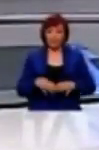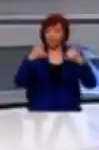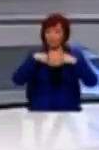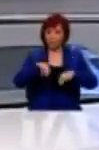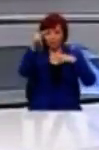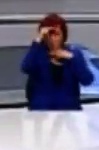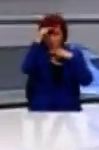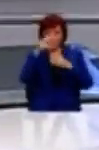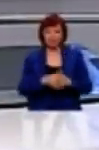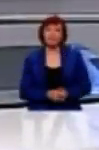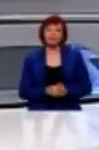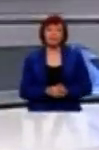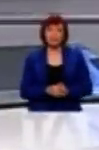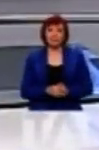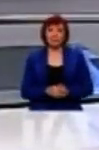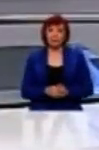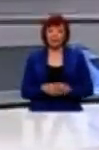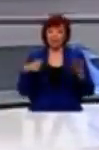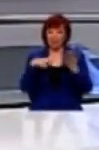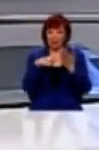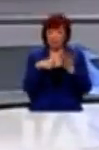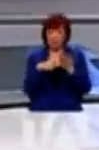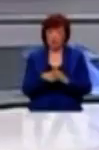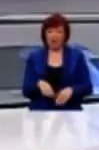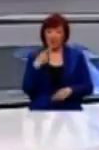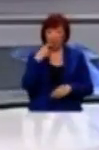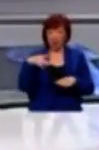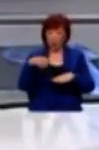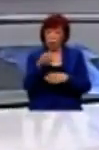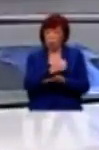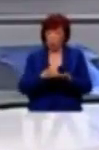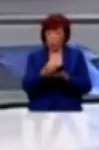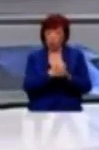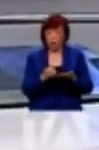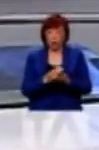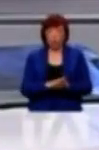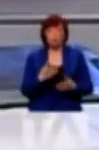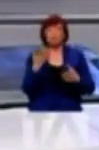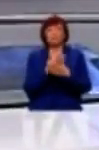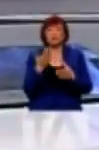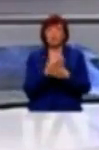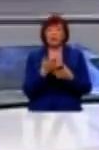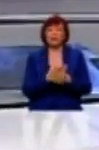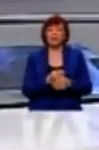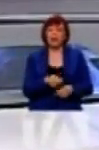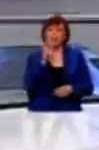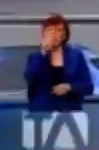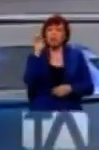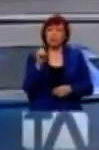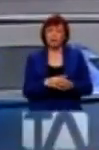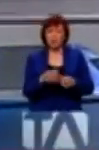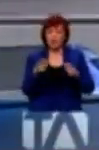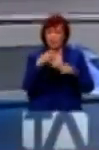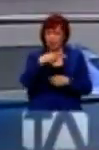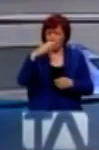Continuamos, amigos. El dragado de la terminal de Puerto Bolívar en El Oro podría afectar a las más de 40.000 hectáreas de camarón que